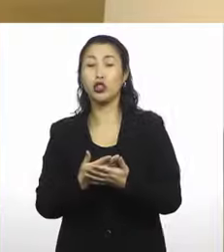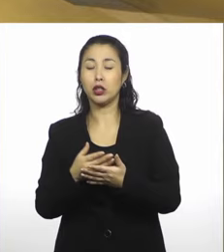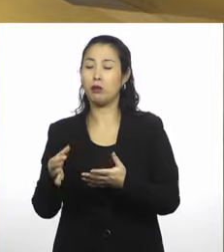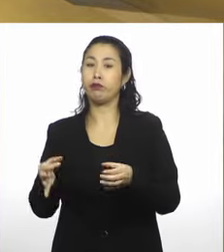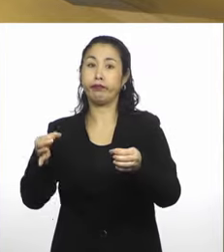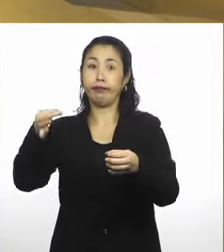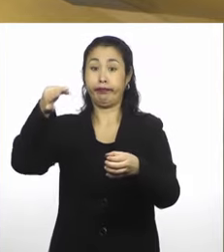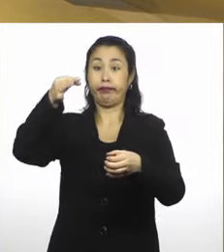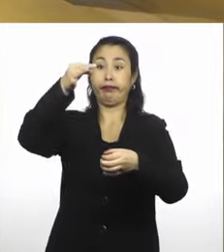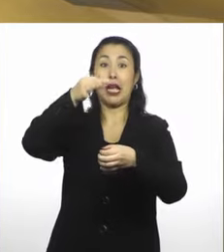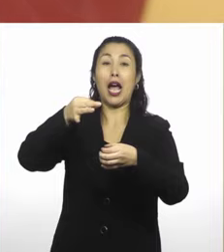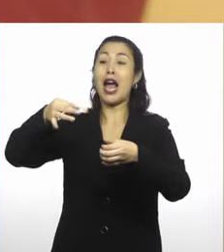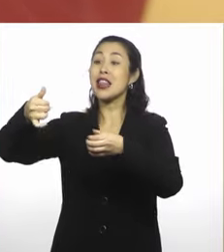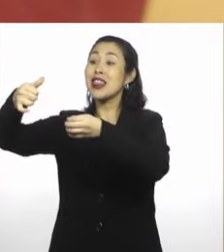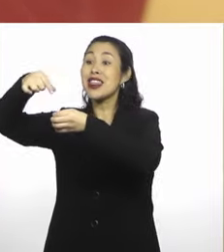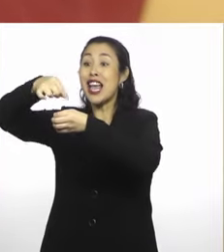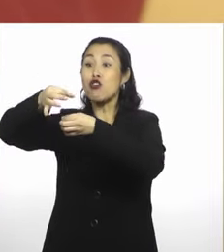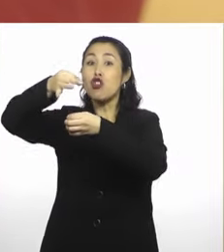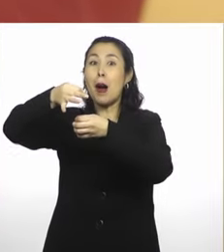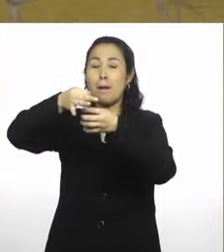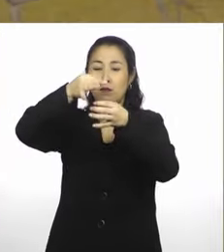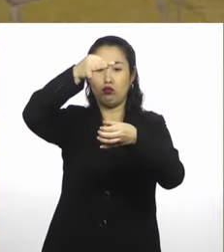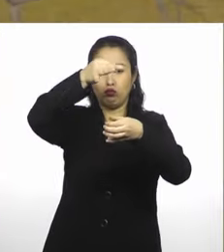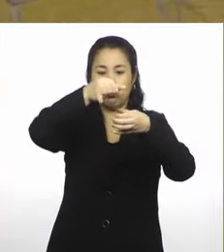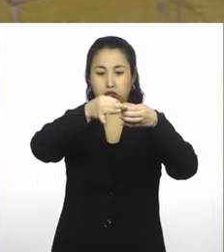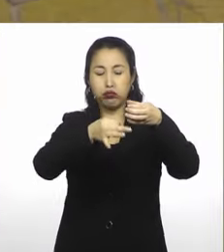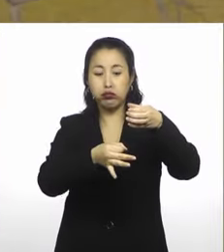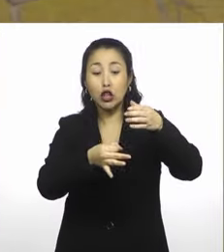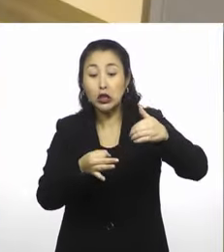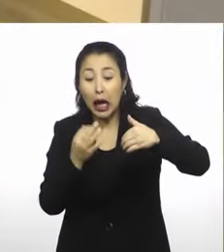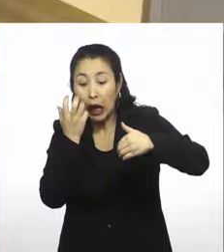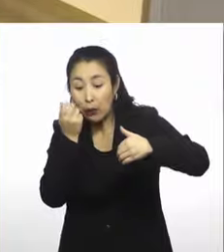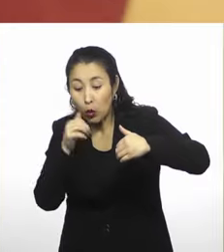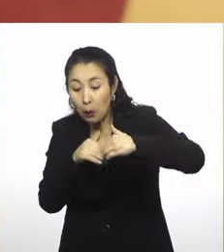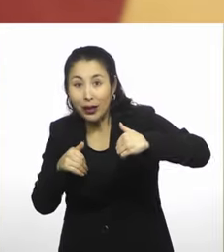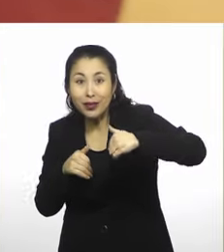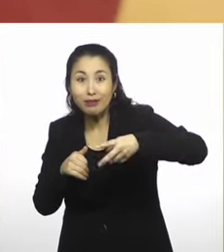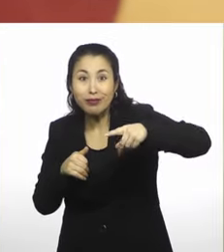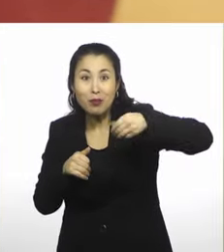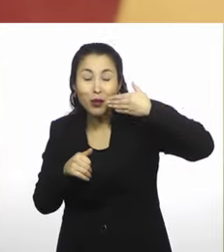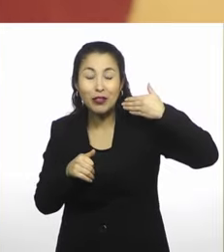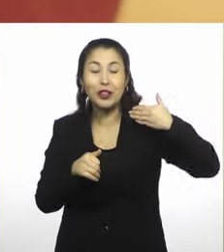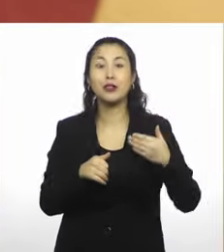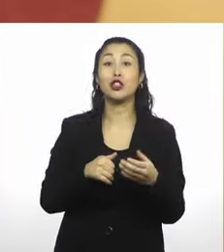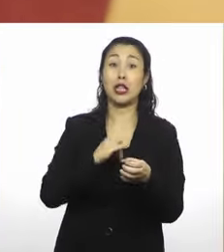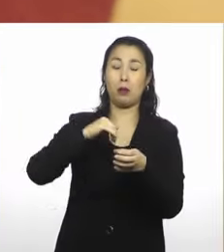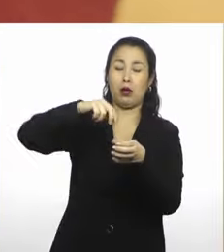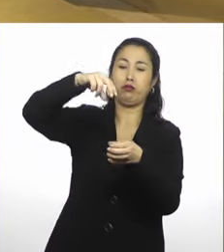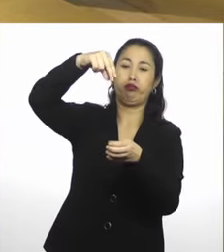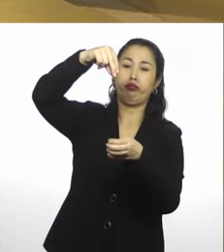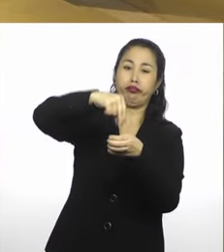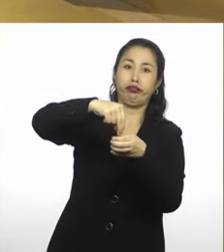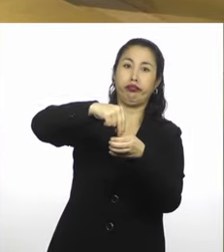apertura hacia arriba. Agregamos el tubo con bicarbonato y vamos a cerrar nuestro cohete con el